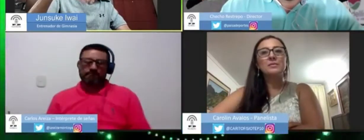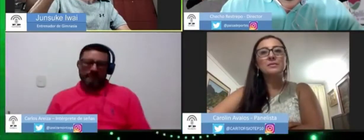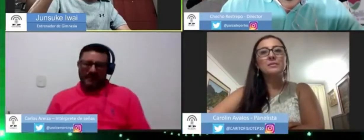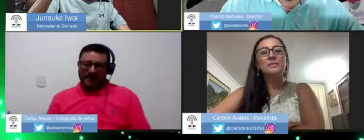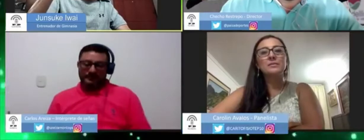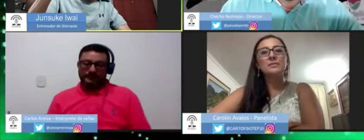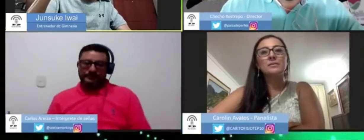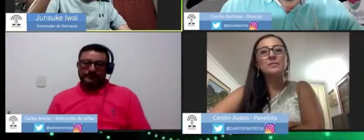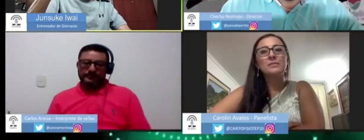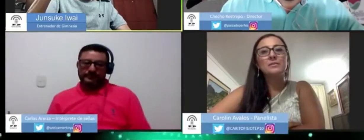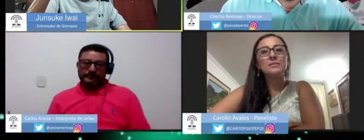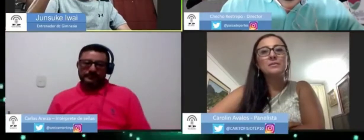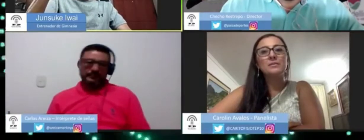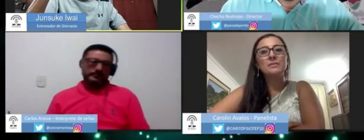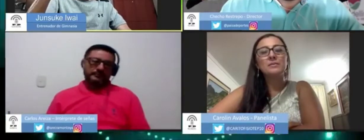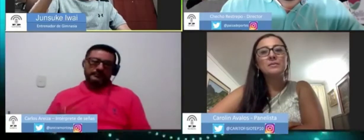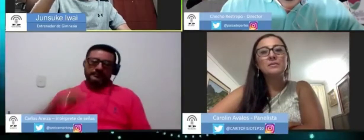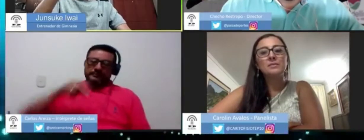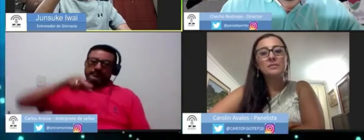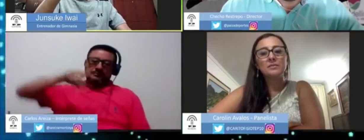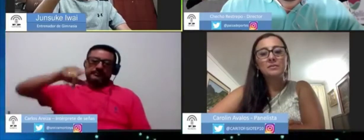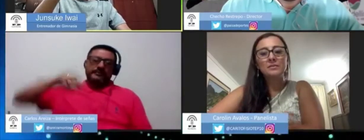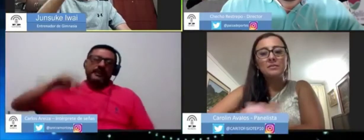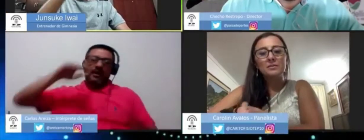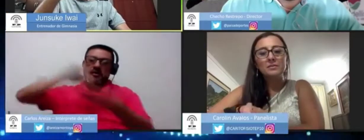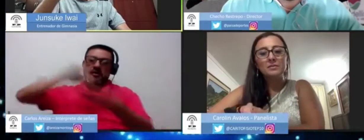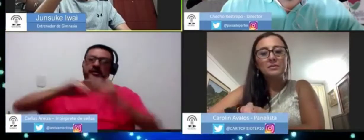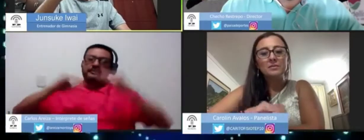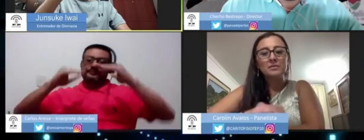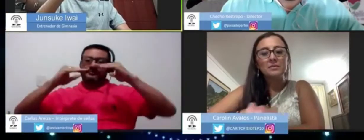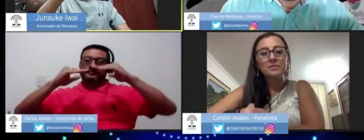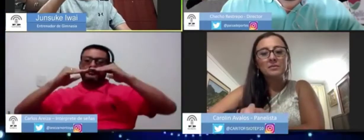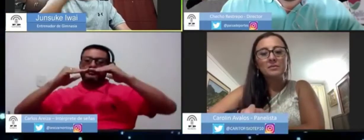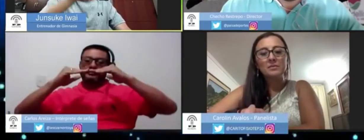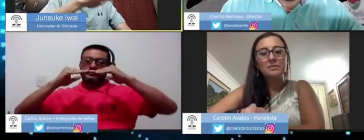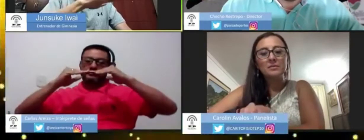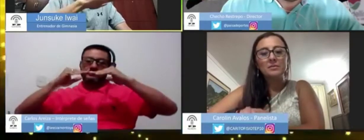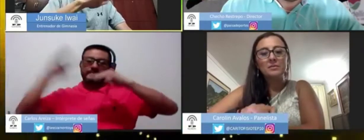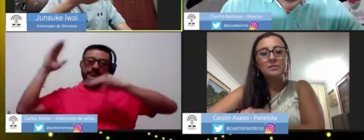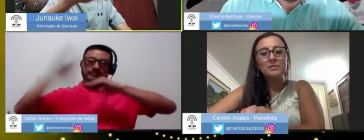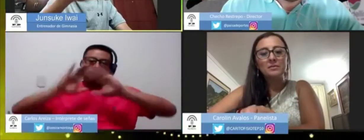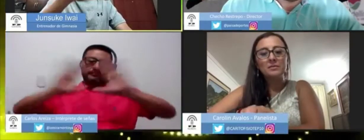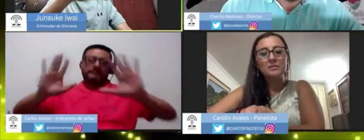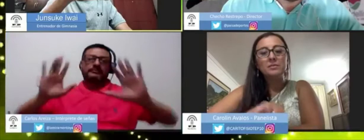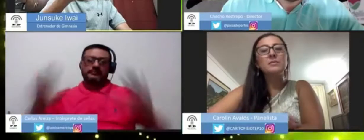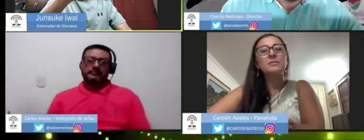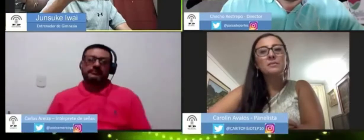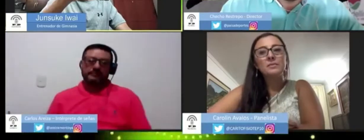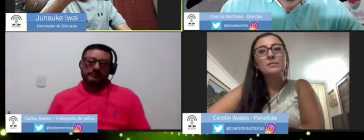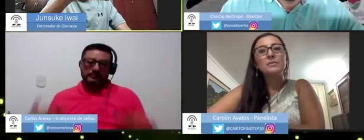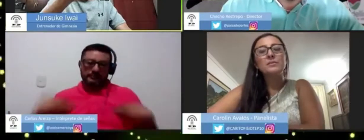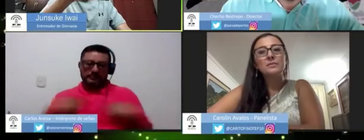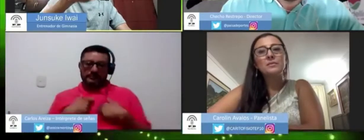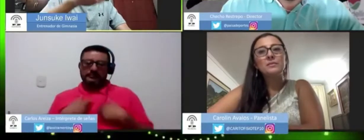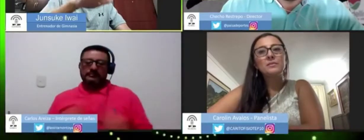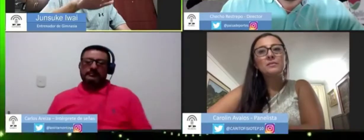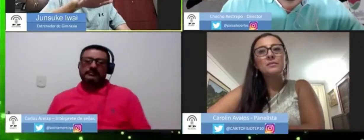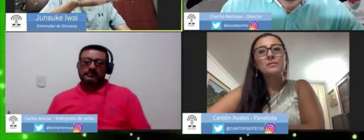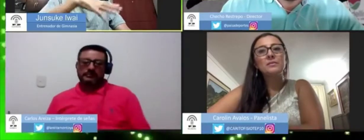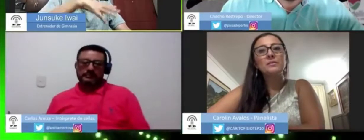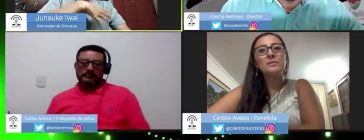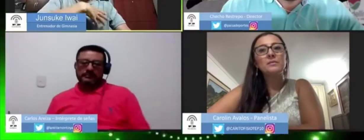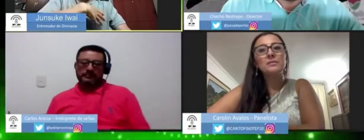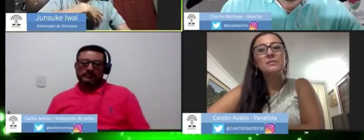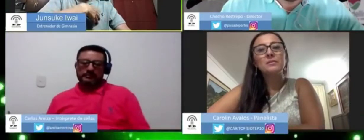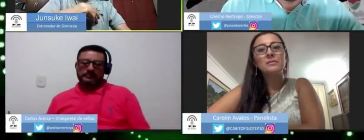caminando tan lejos, entonces cuando llega a cierto nivel ya se cansa. Entonces yo